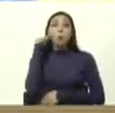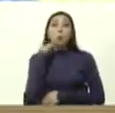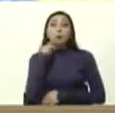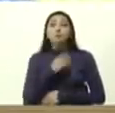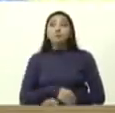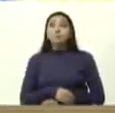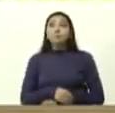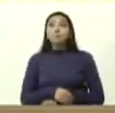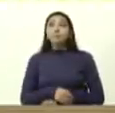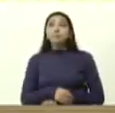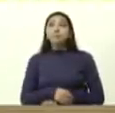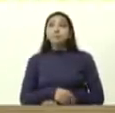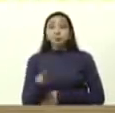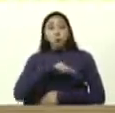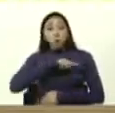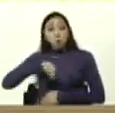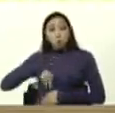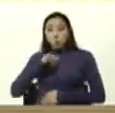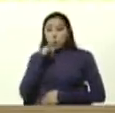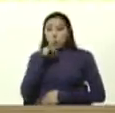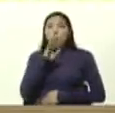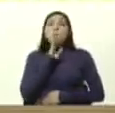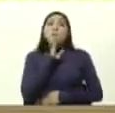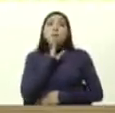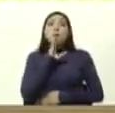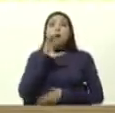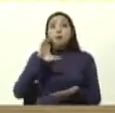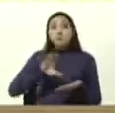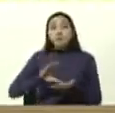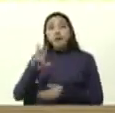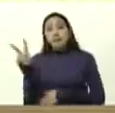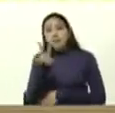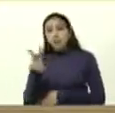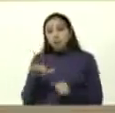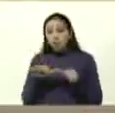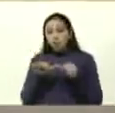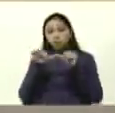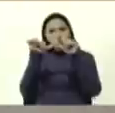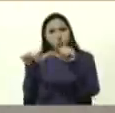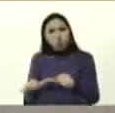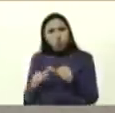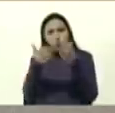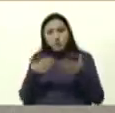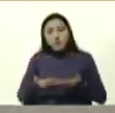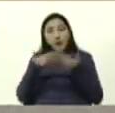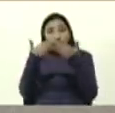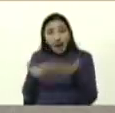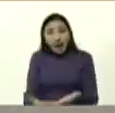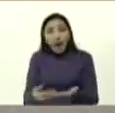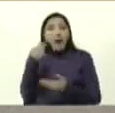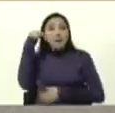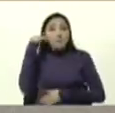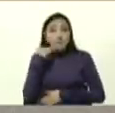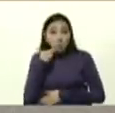manera, debemos informar que el Banco Central de Venezuela seguirá ofreciendo